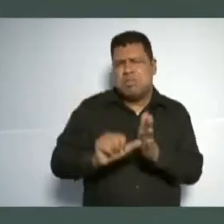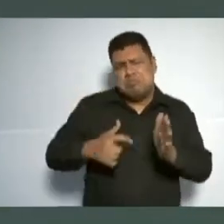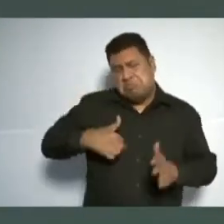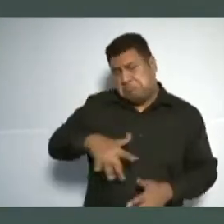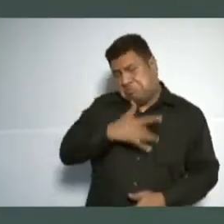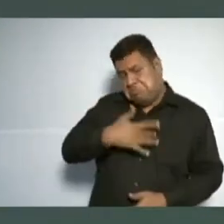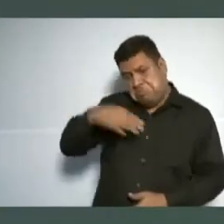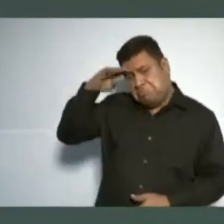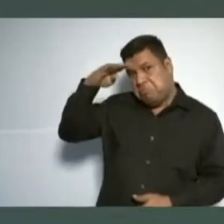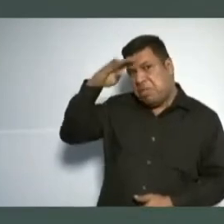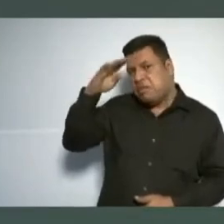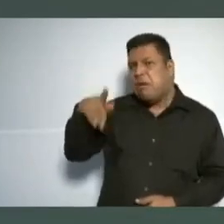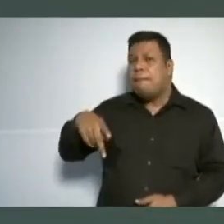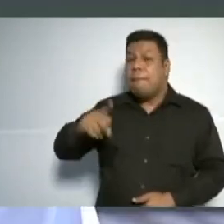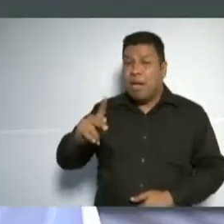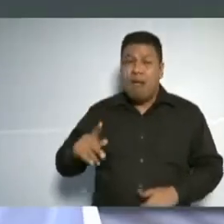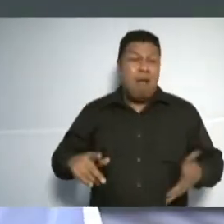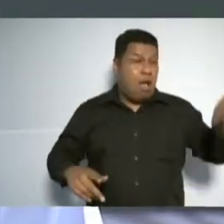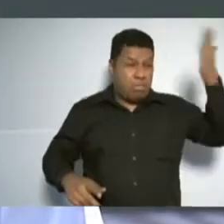inconcluso,